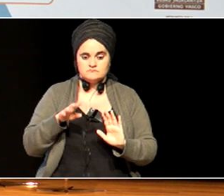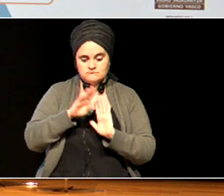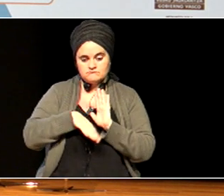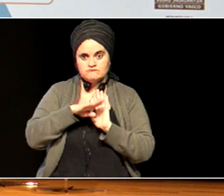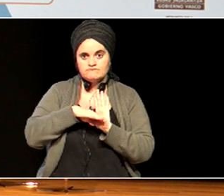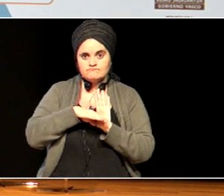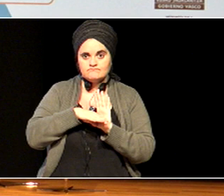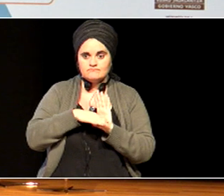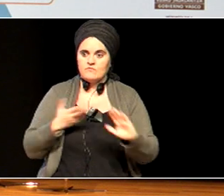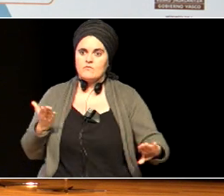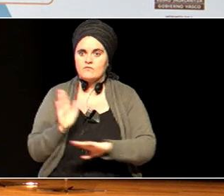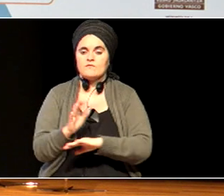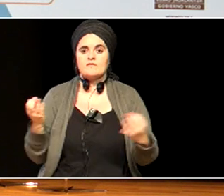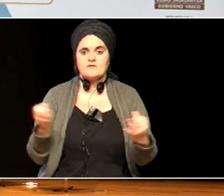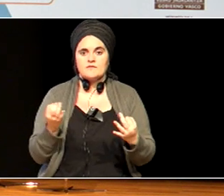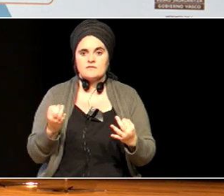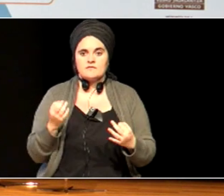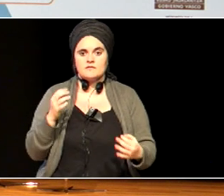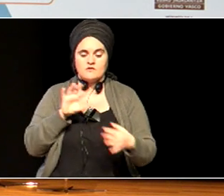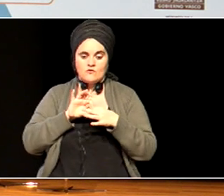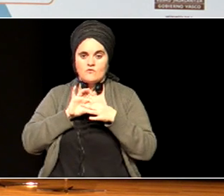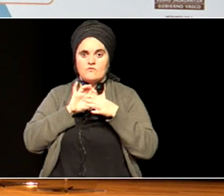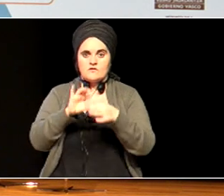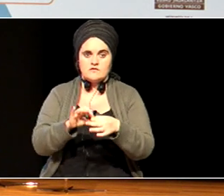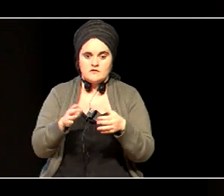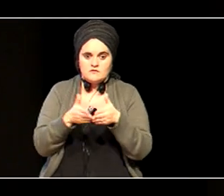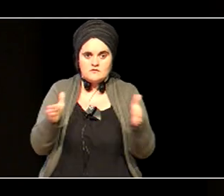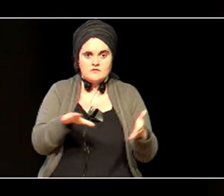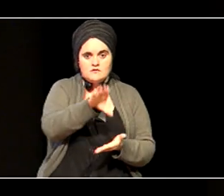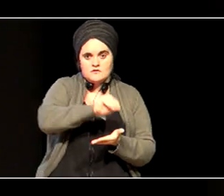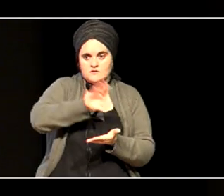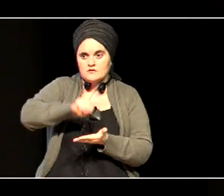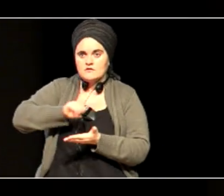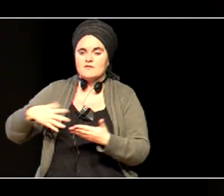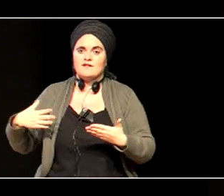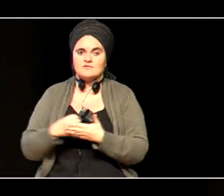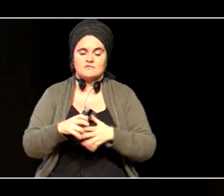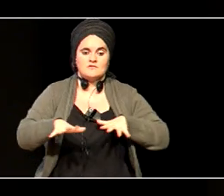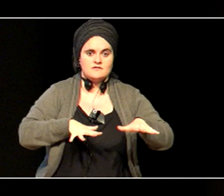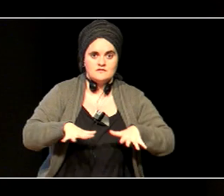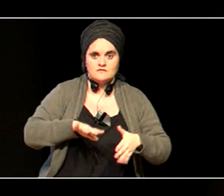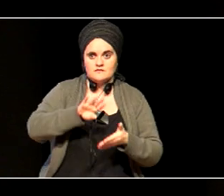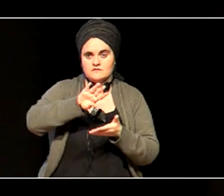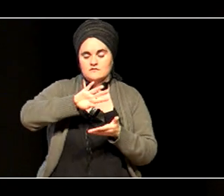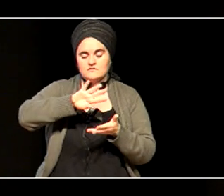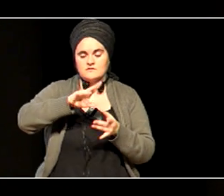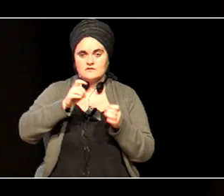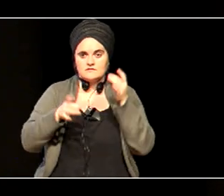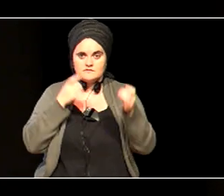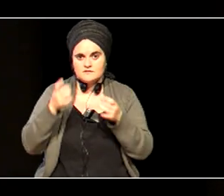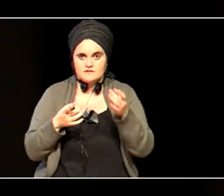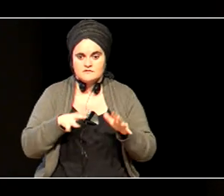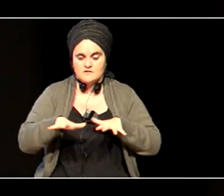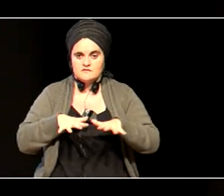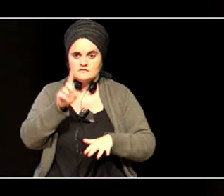coerencia y cobertura a todas las iniciativas, acciones y planes que se pongan en